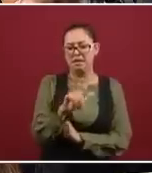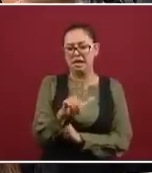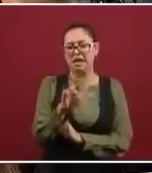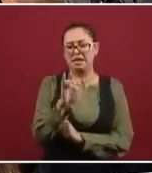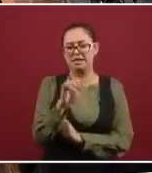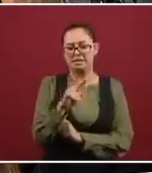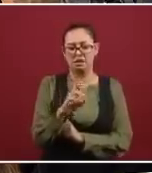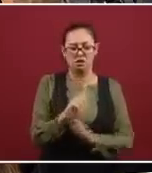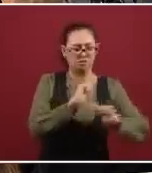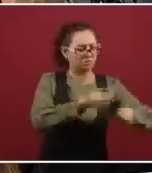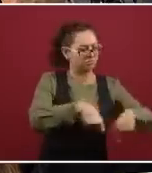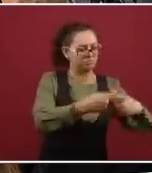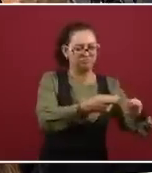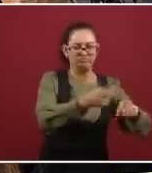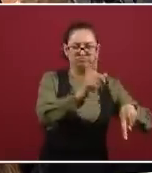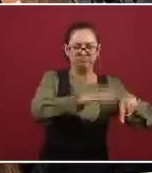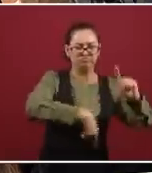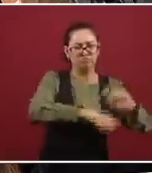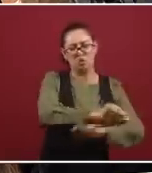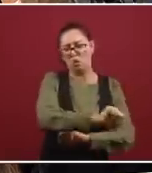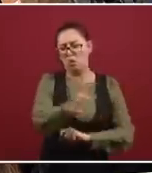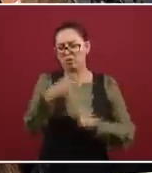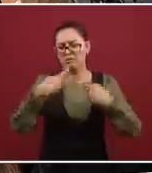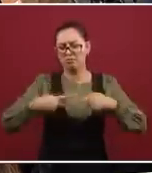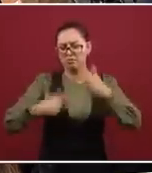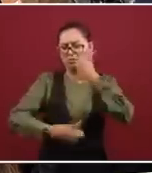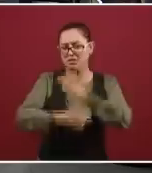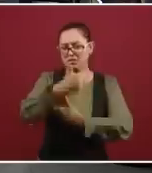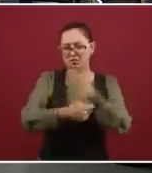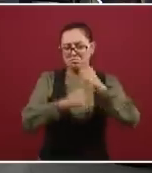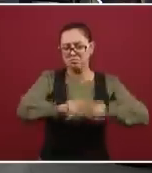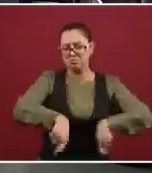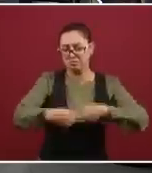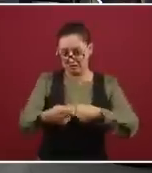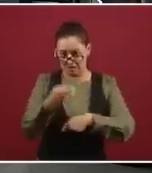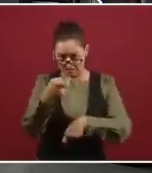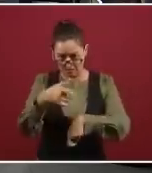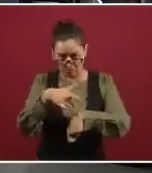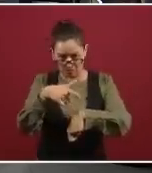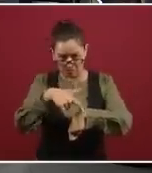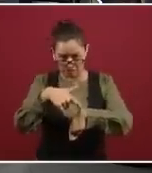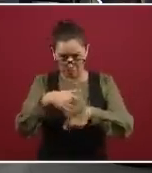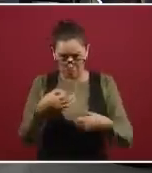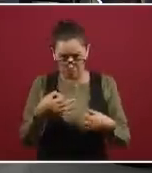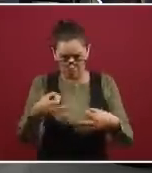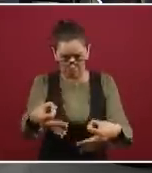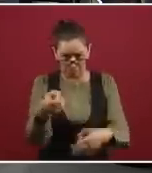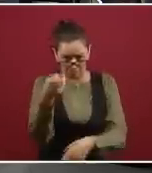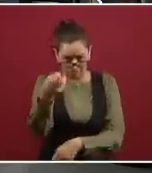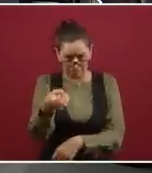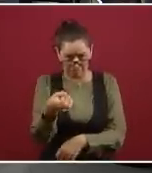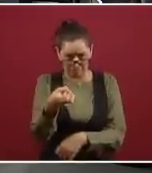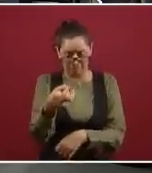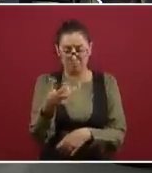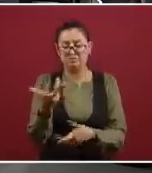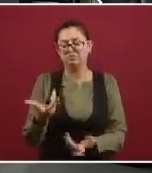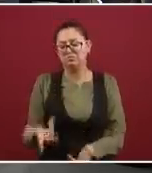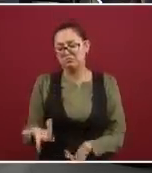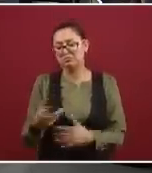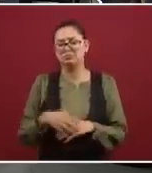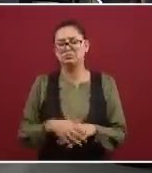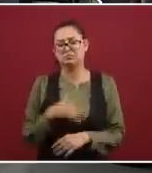después se le había retirado y esto generó un retraso. Si esto fue así y si